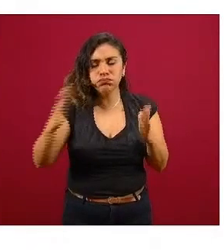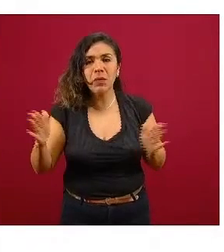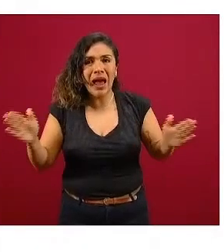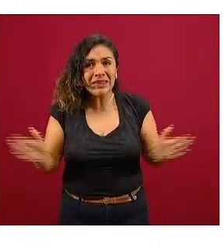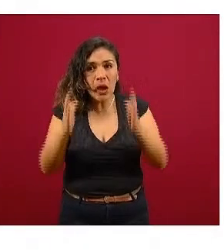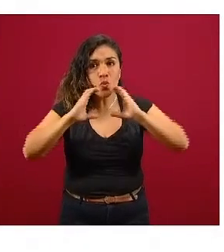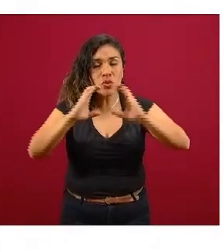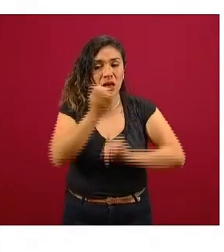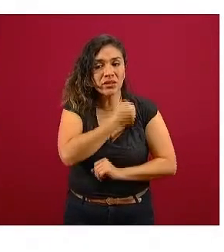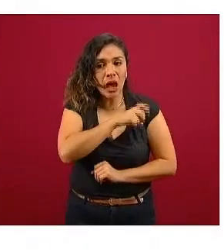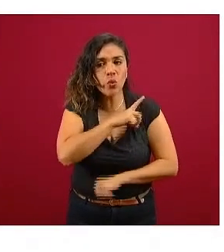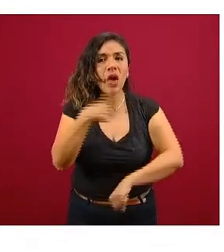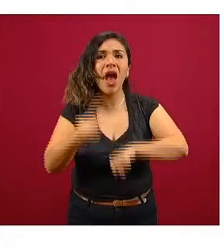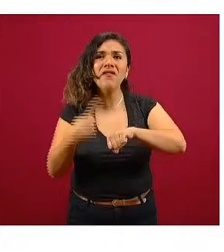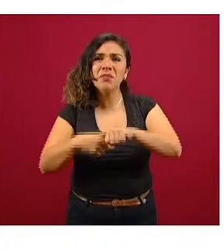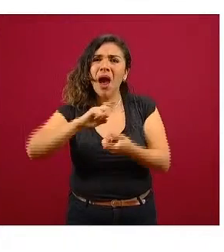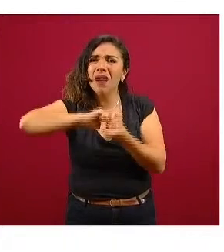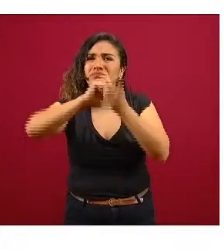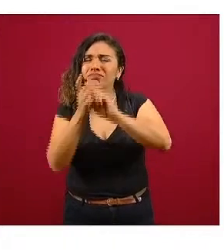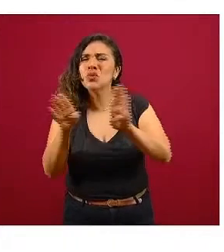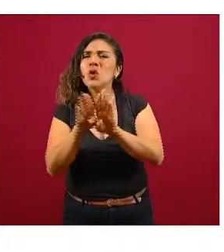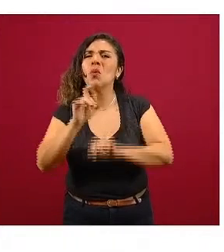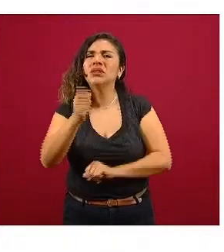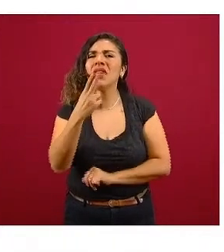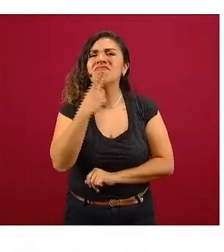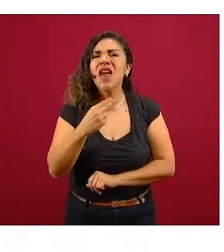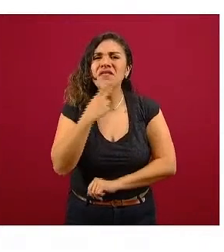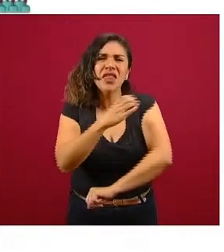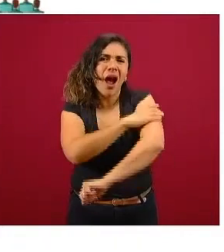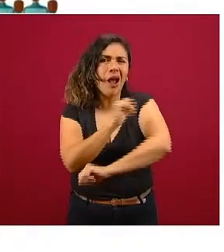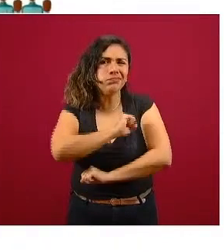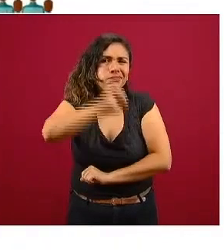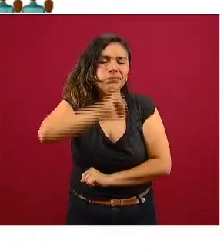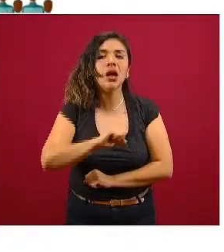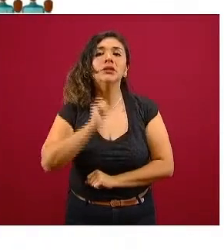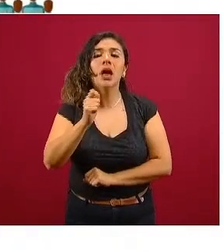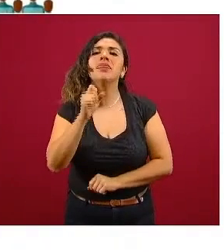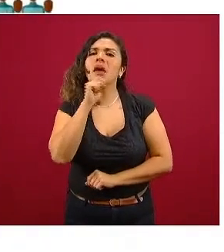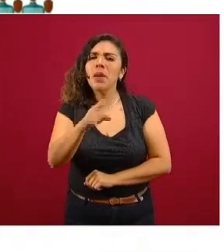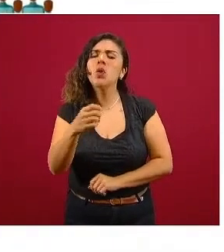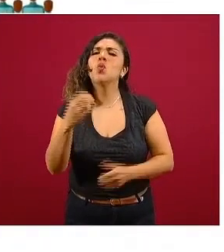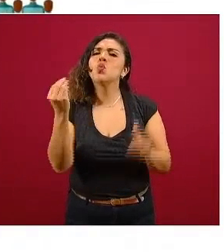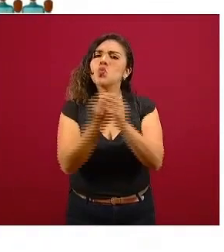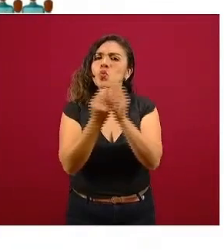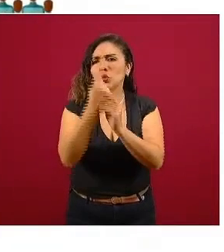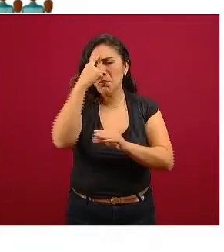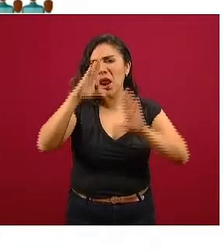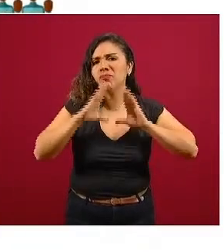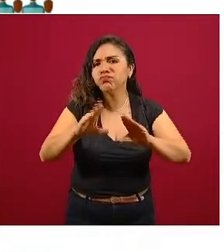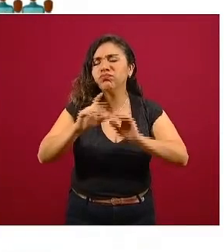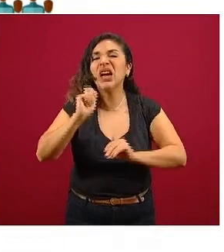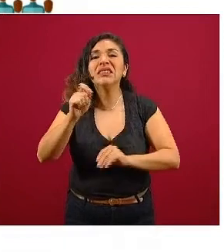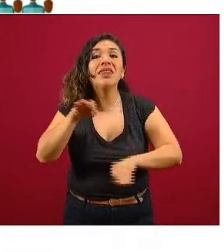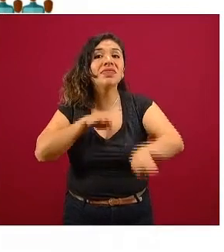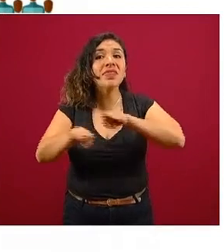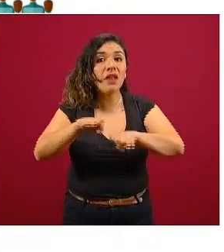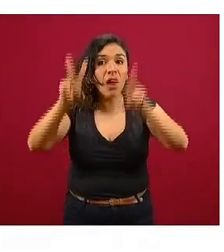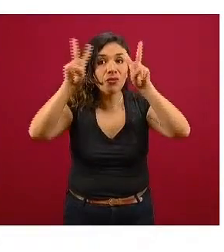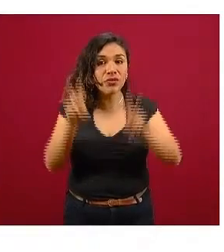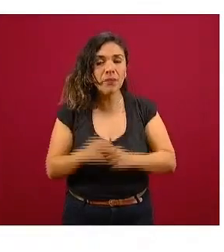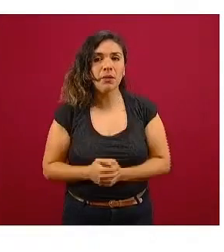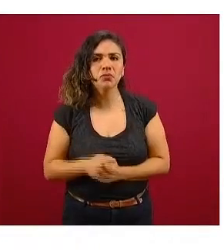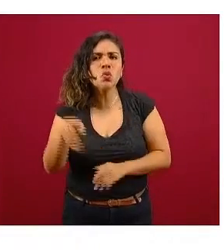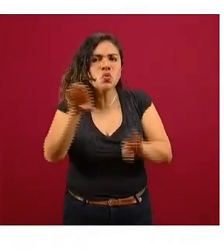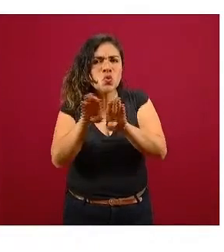la salud, enfermedades crónicas como diabetes e hipertensión, además de cursos de capacitación para el trabajo.